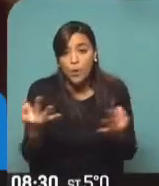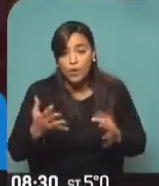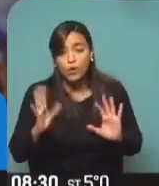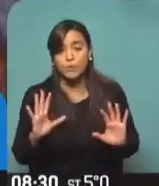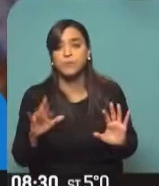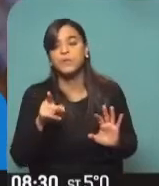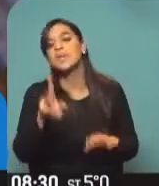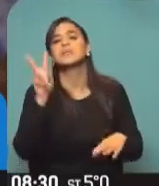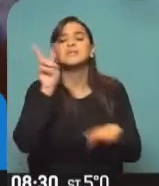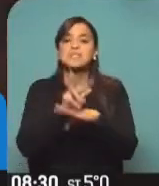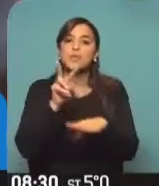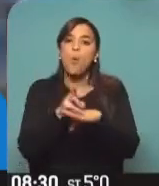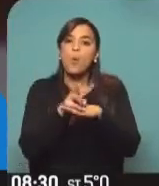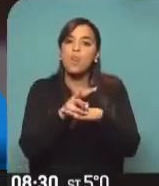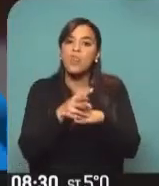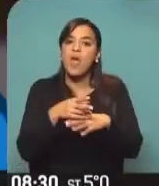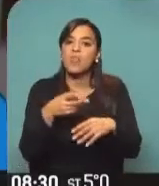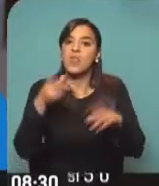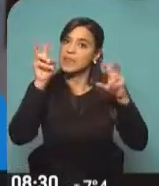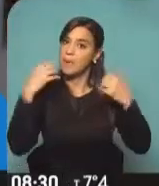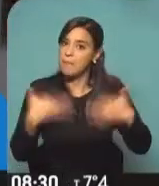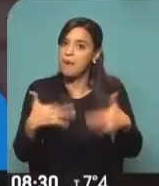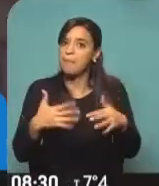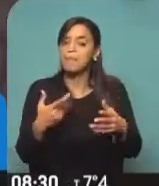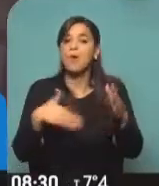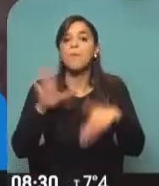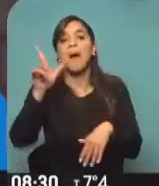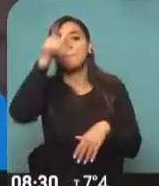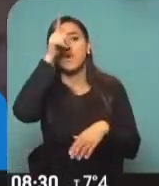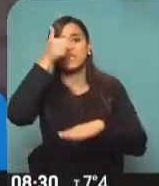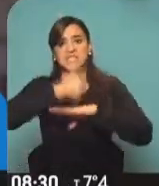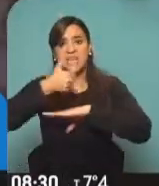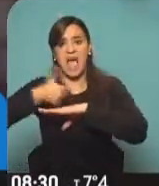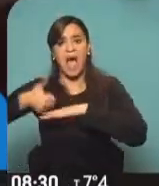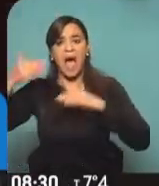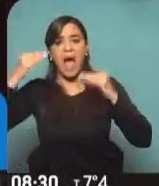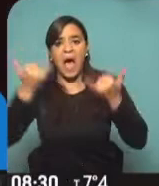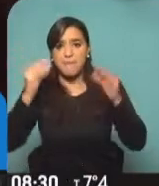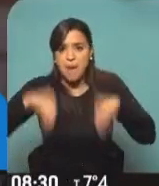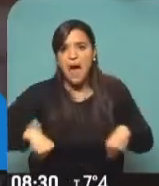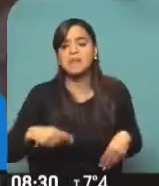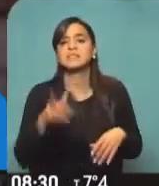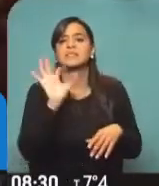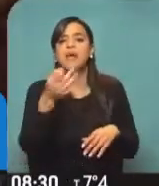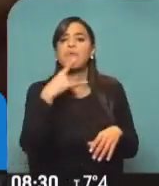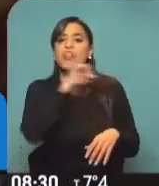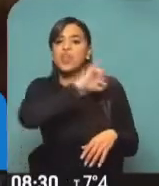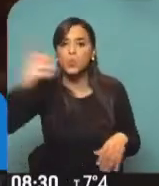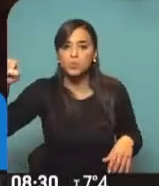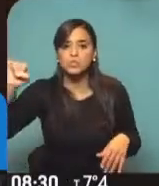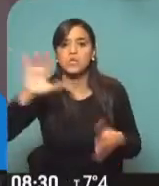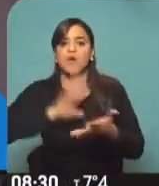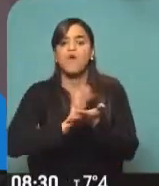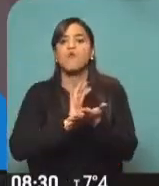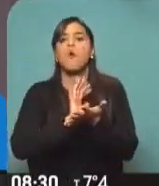la inseguridad es un tema pretende cierto que ven mucha más policía en la calle y saben que pueden hacer denuncias en